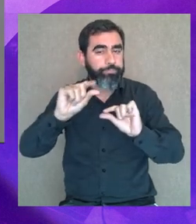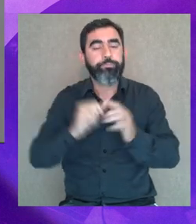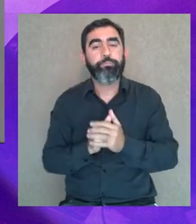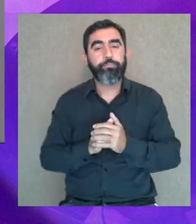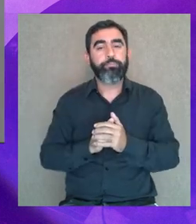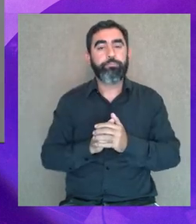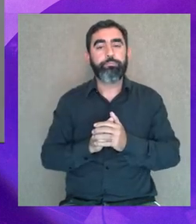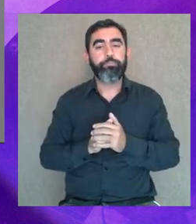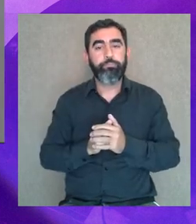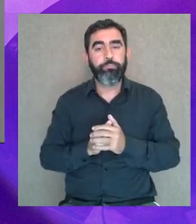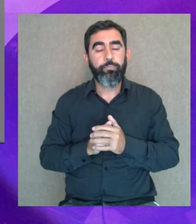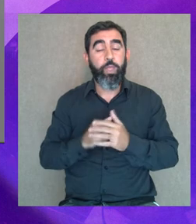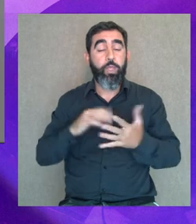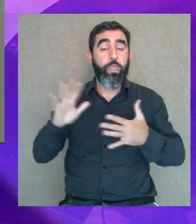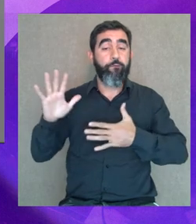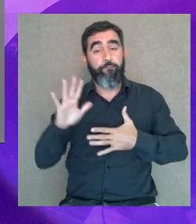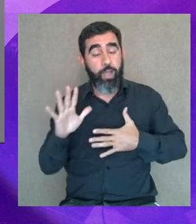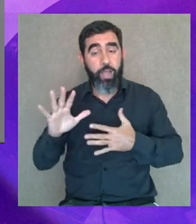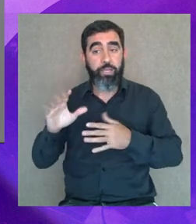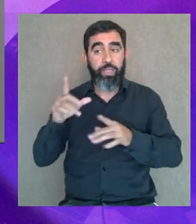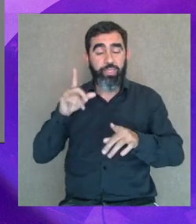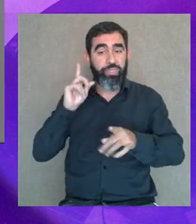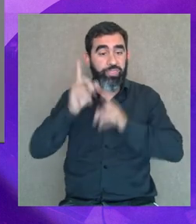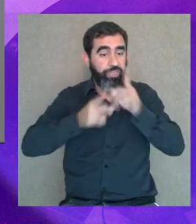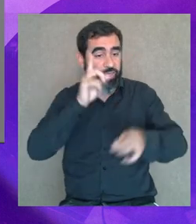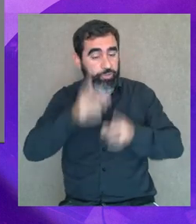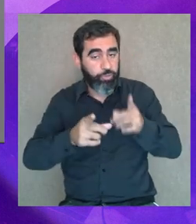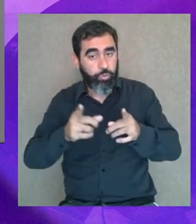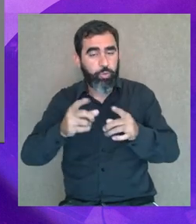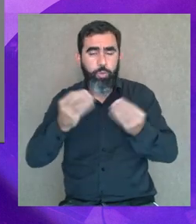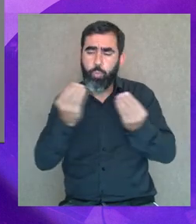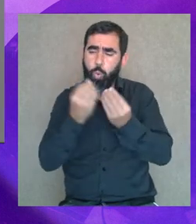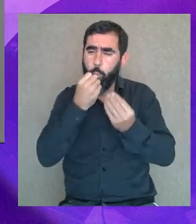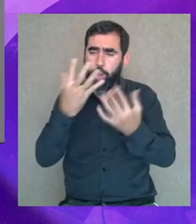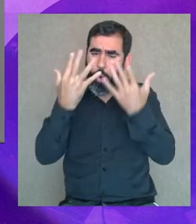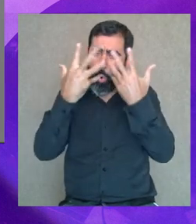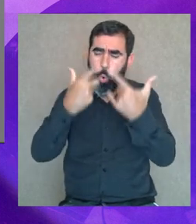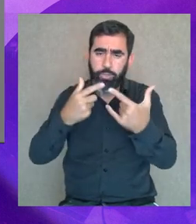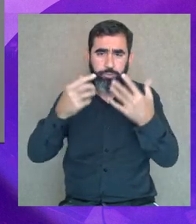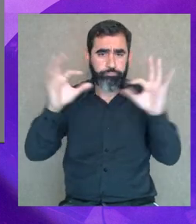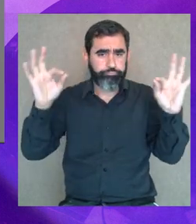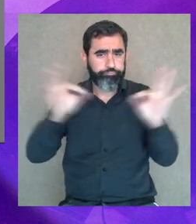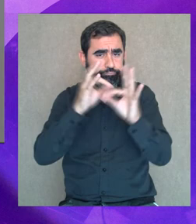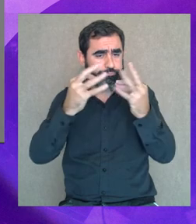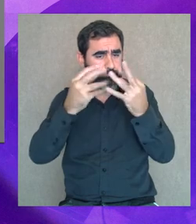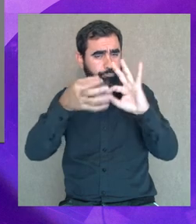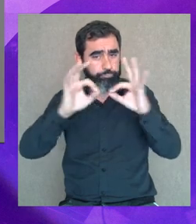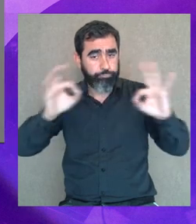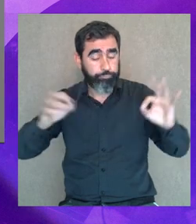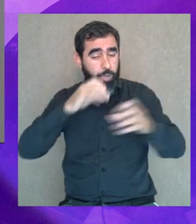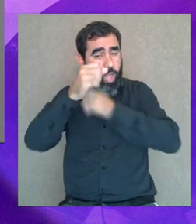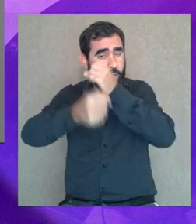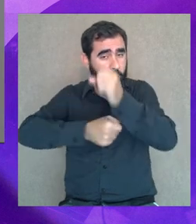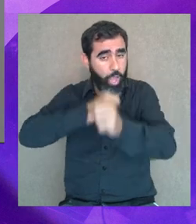ser protagonista ya sea como bailarina como directora grandes coreógrafos también hubieron a lo largo de